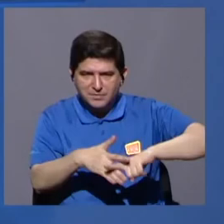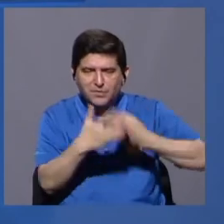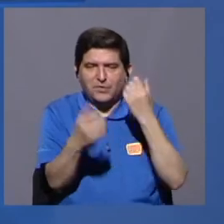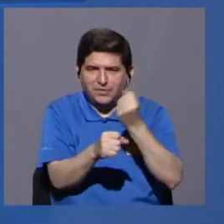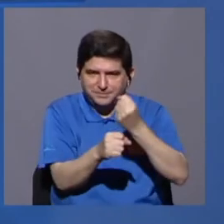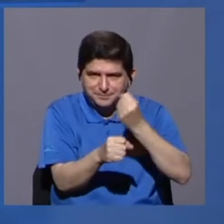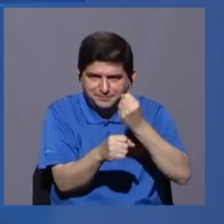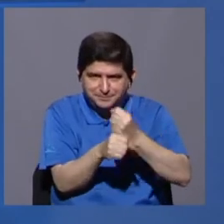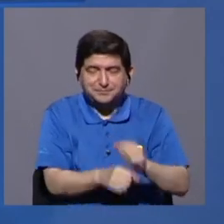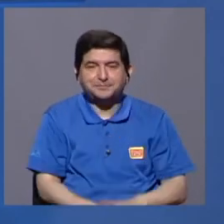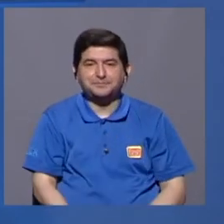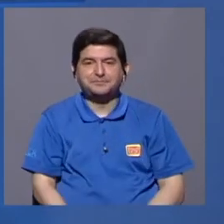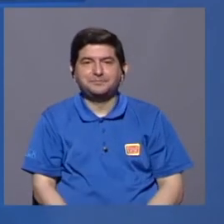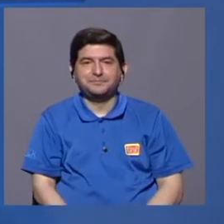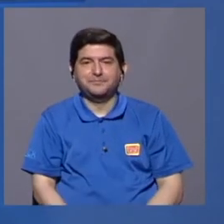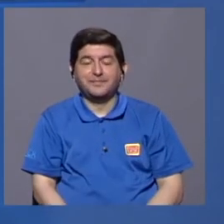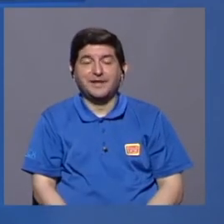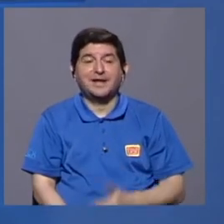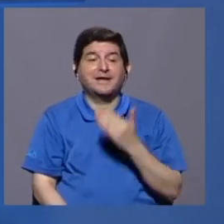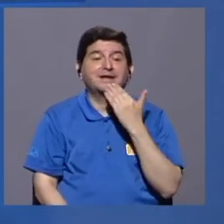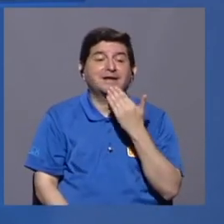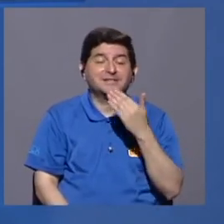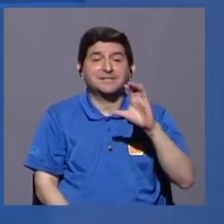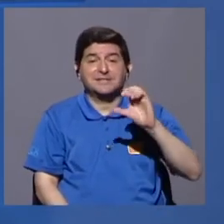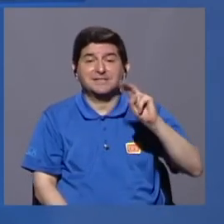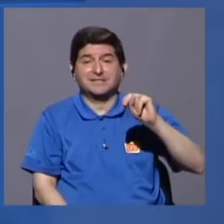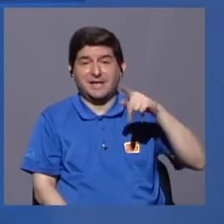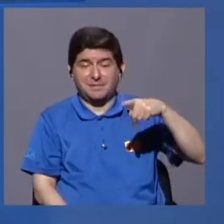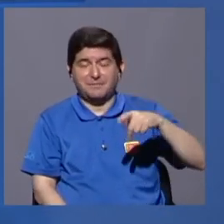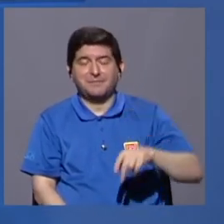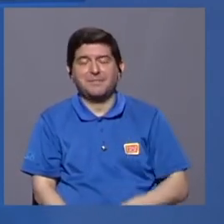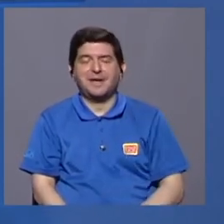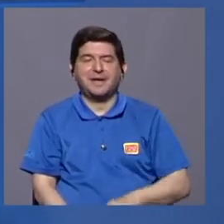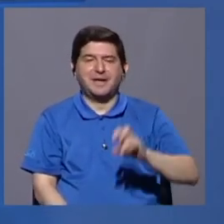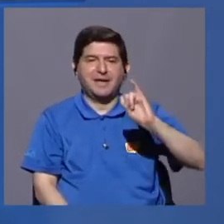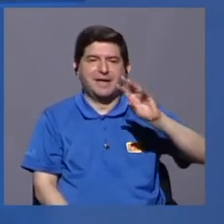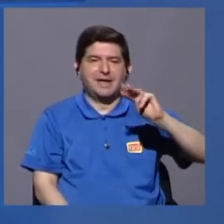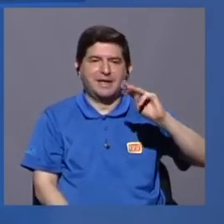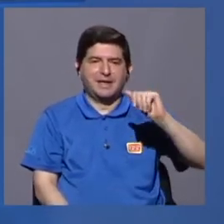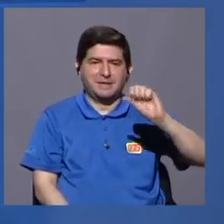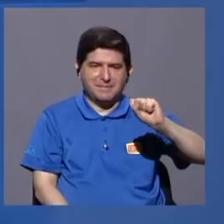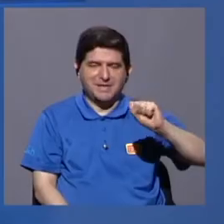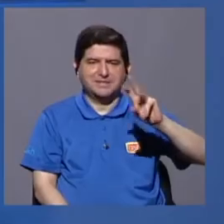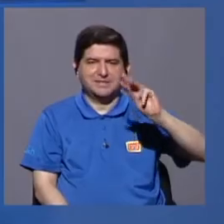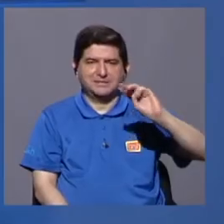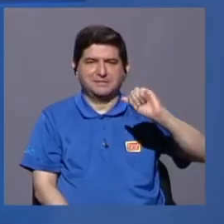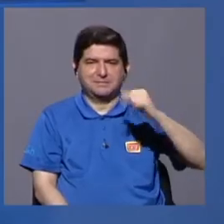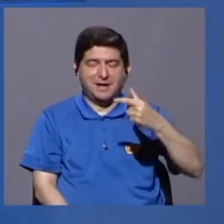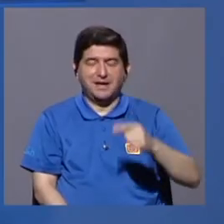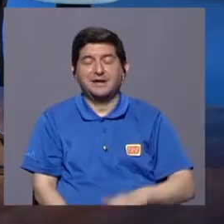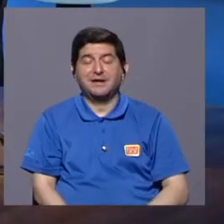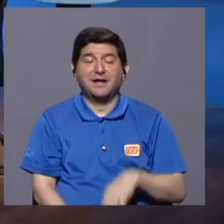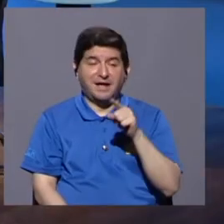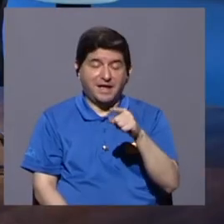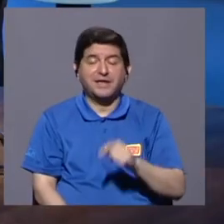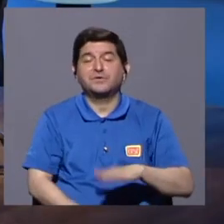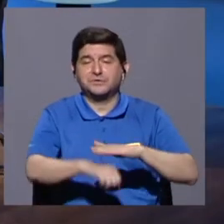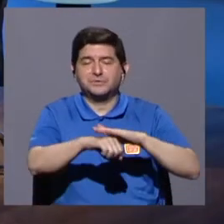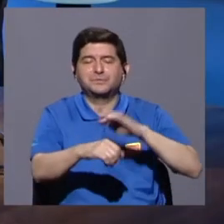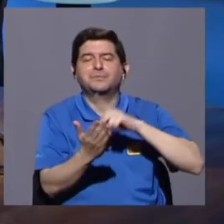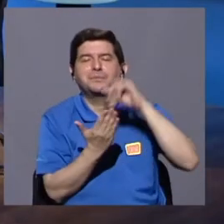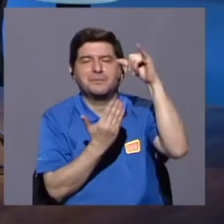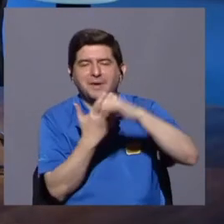trabajar aquí, si no fuera por el CNP, el MAG, el IMAS, no se podría hacer este proyecto,